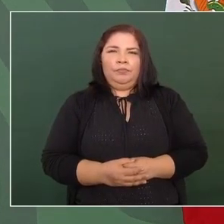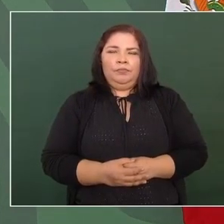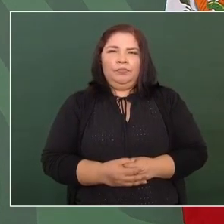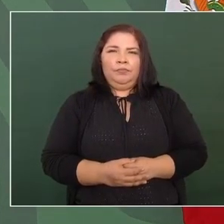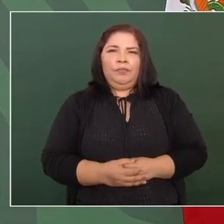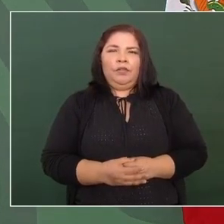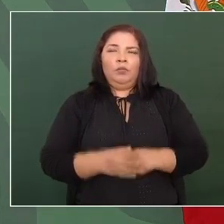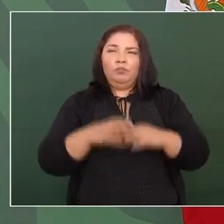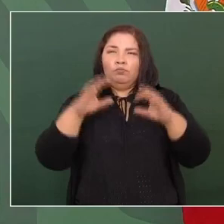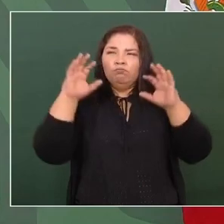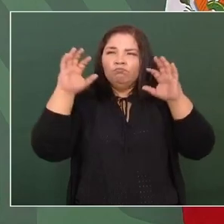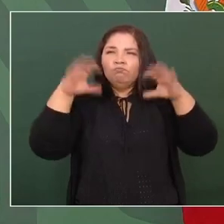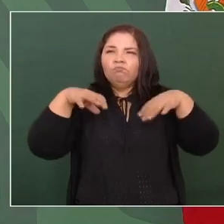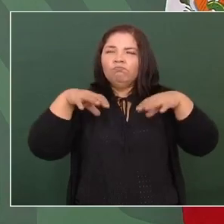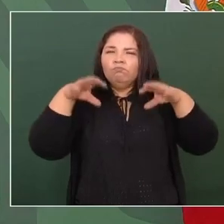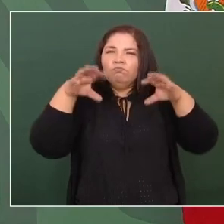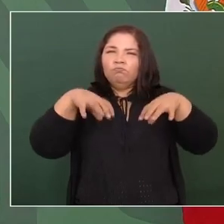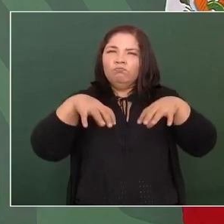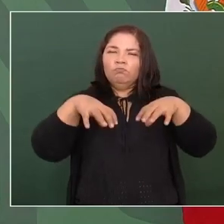Llovió